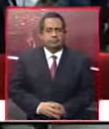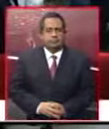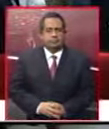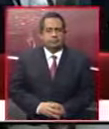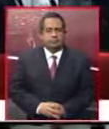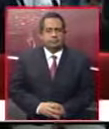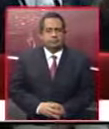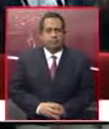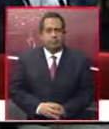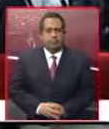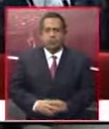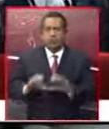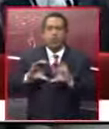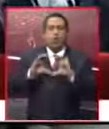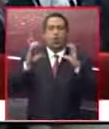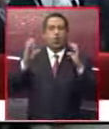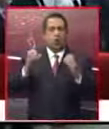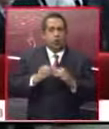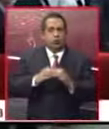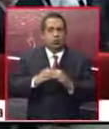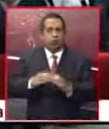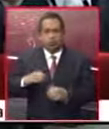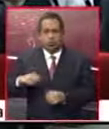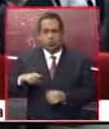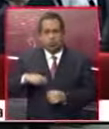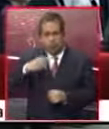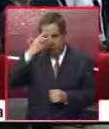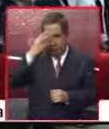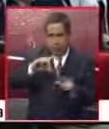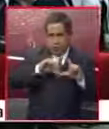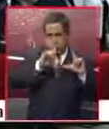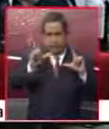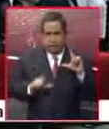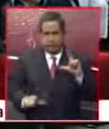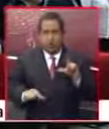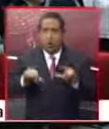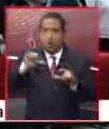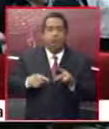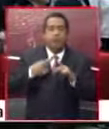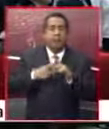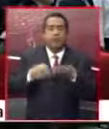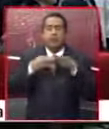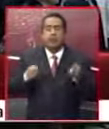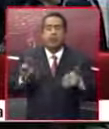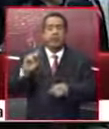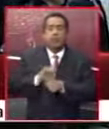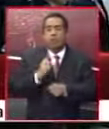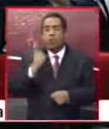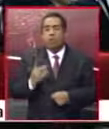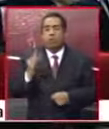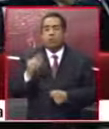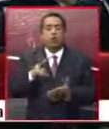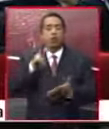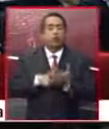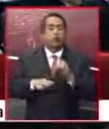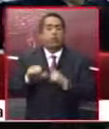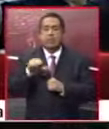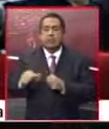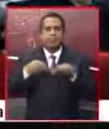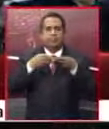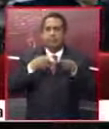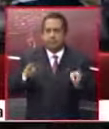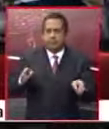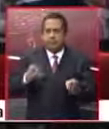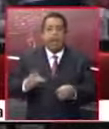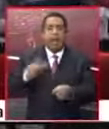El Congreso General de los Estados Unidos Mexicanos abre hoy, 1 de febrero de 2016,